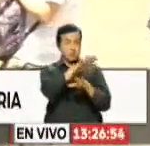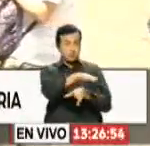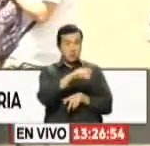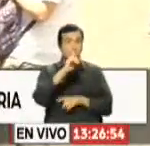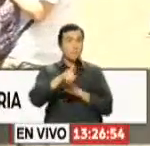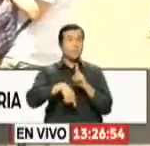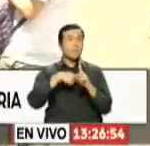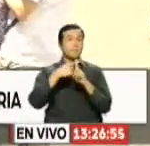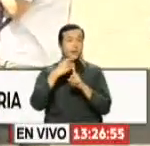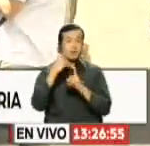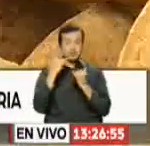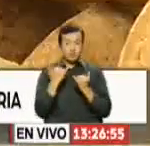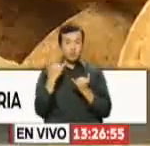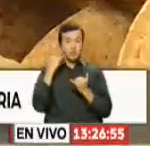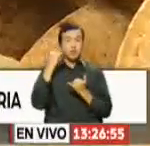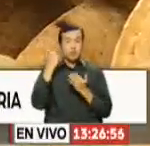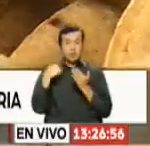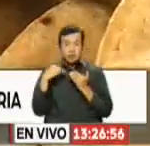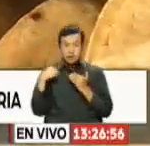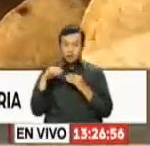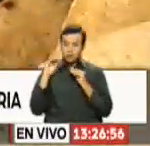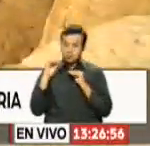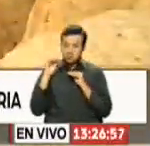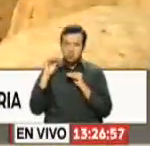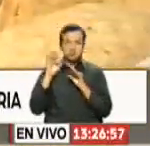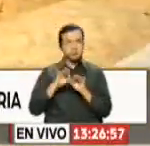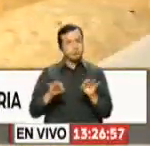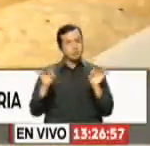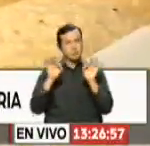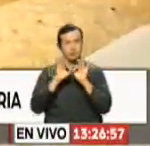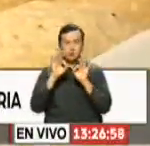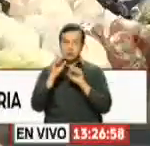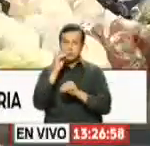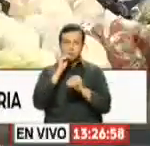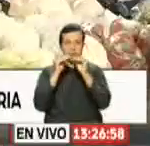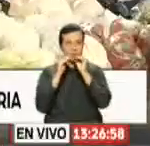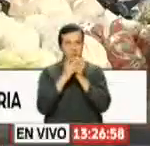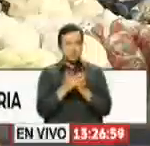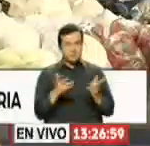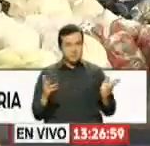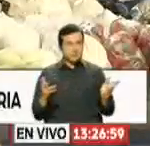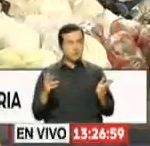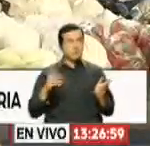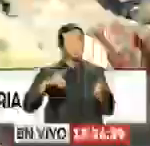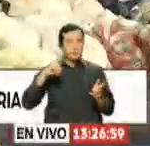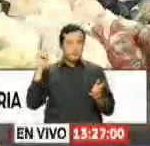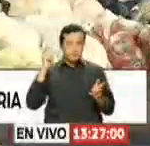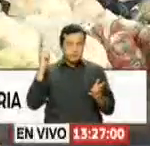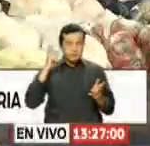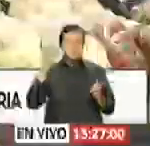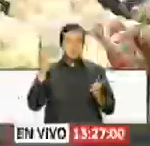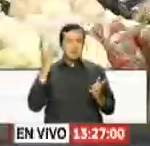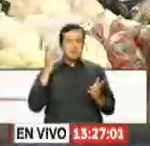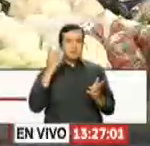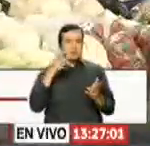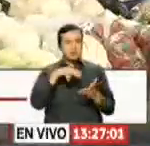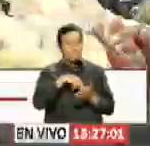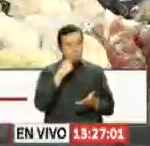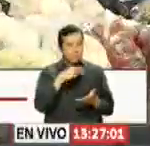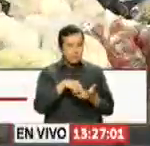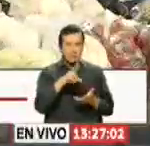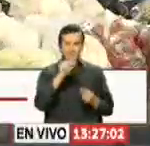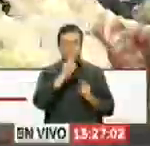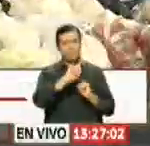que enseñan a las presentes y futuras generaciones la importancia de consumirlas. Hay que hacer de olvidar de comer